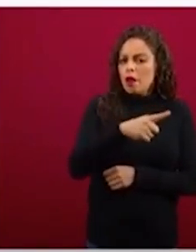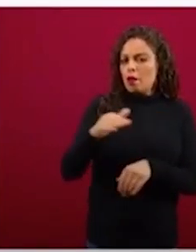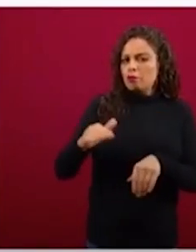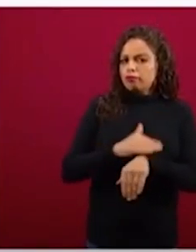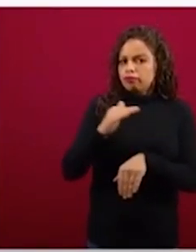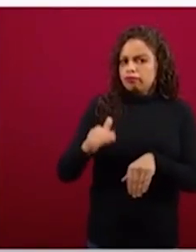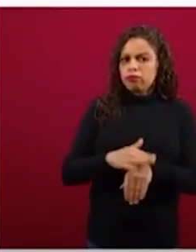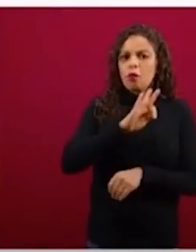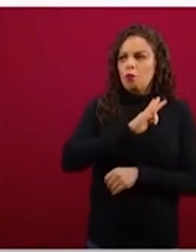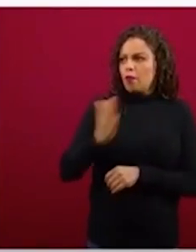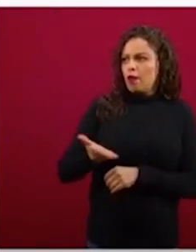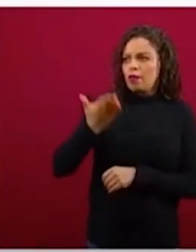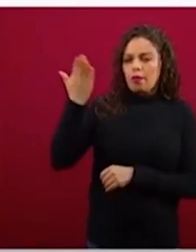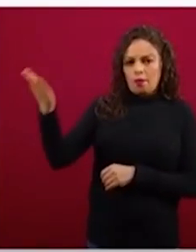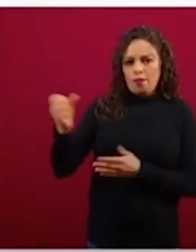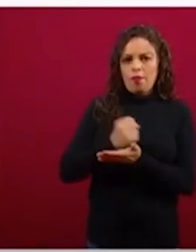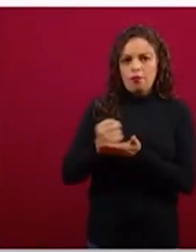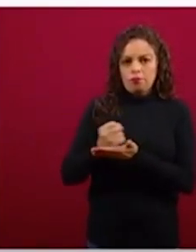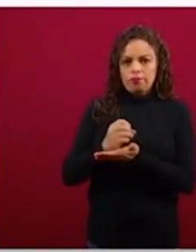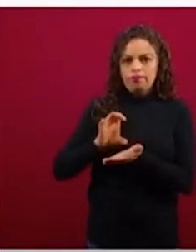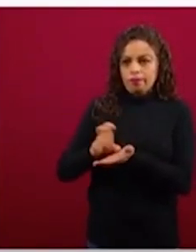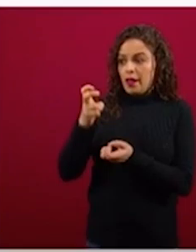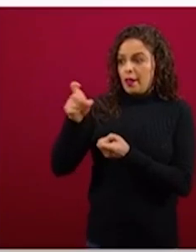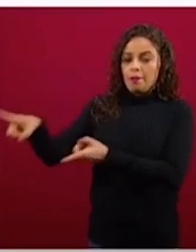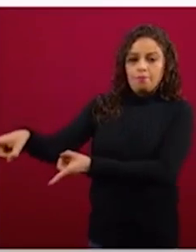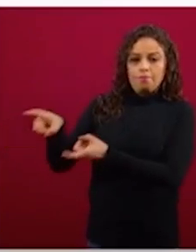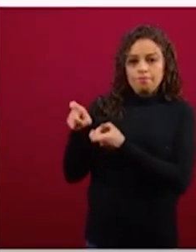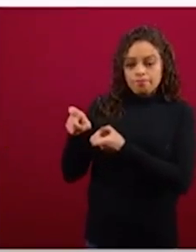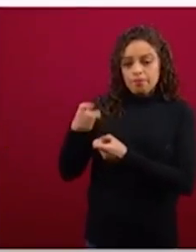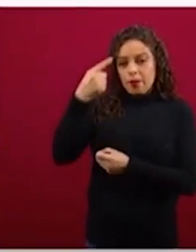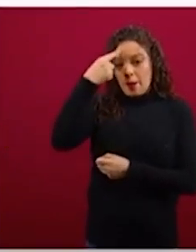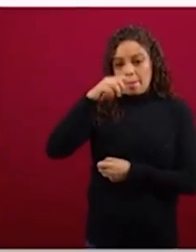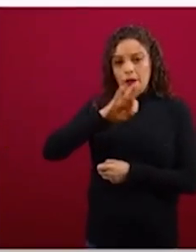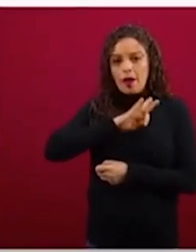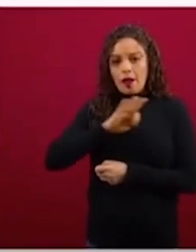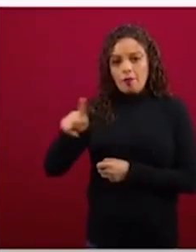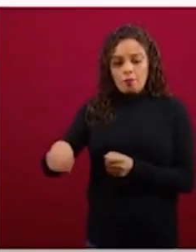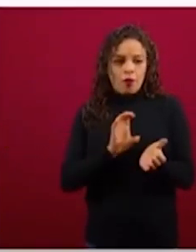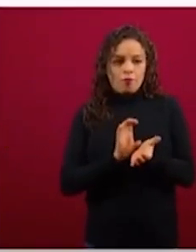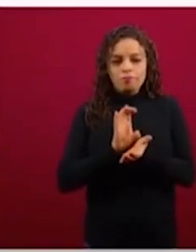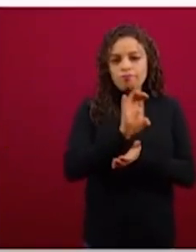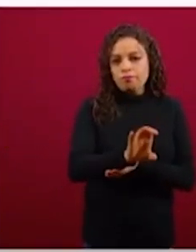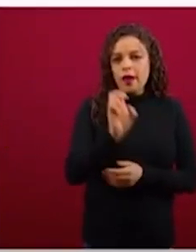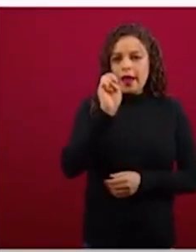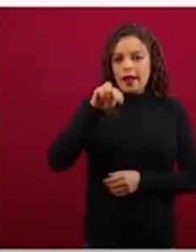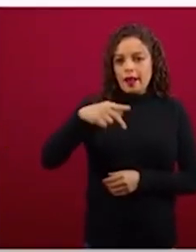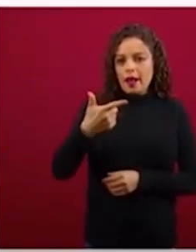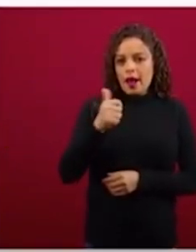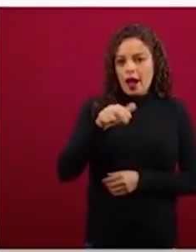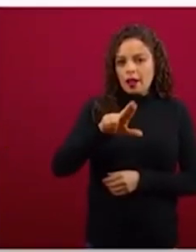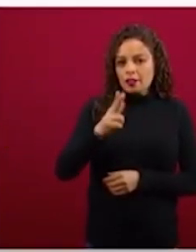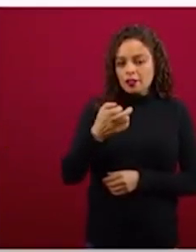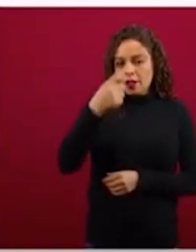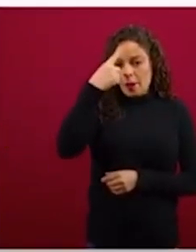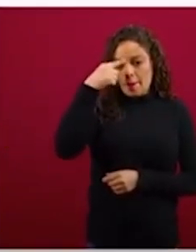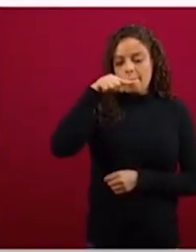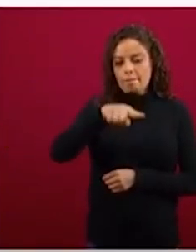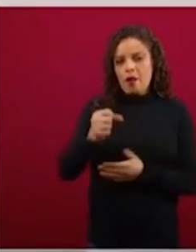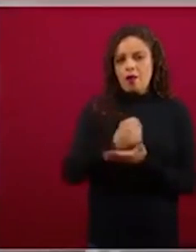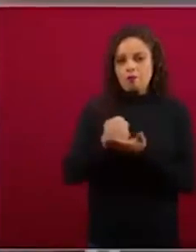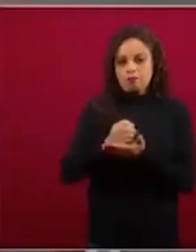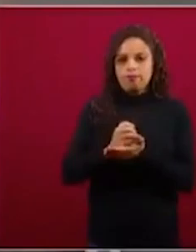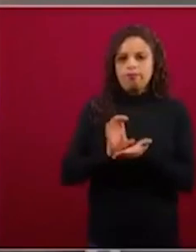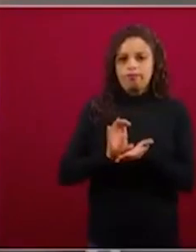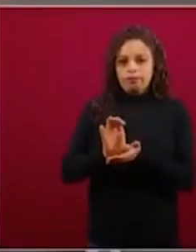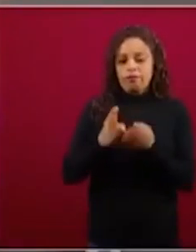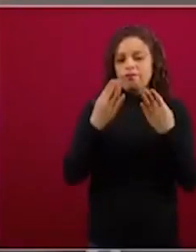ese ahorro y sacar y utilizarlo como enganche para un crédito bancario. Es una opción también importante, porque hay que